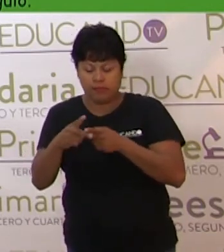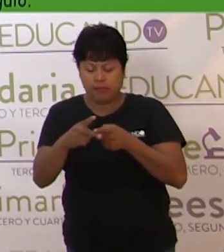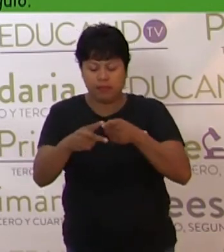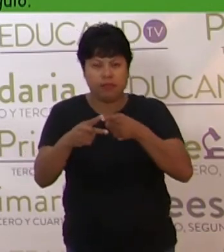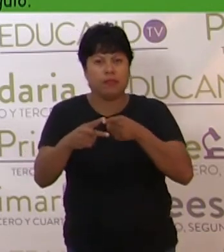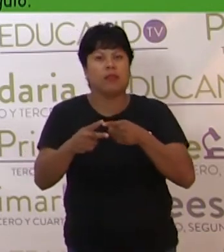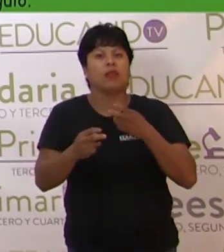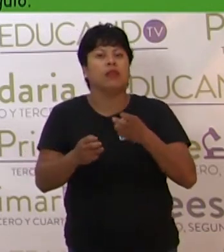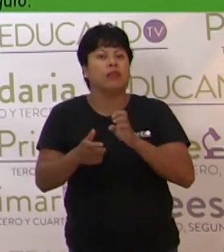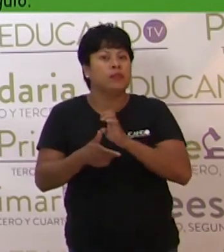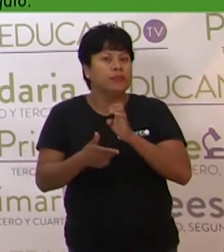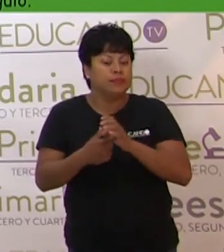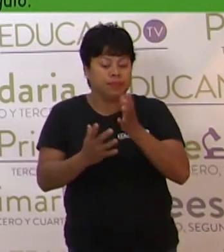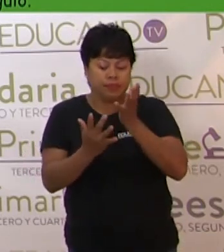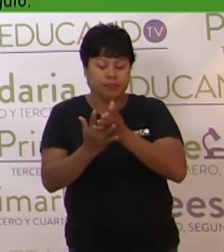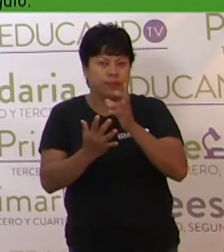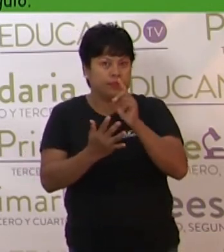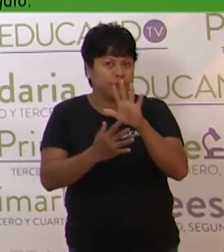mitad de 35